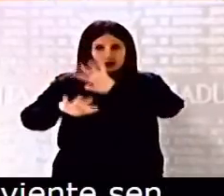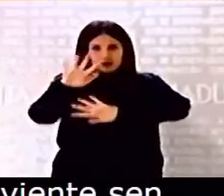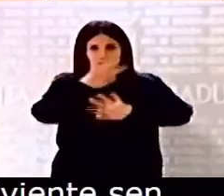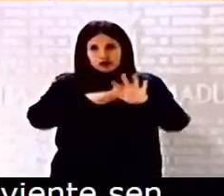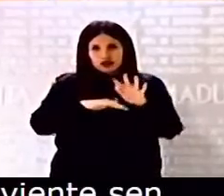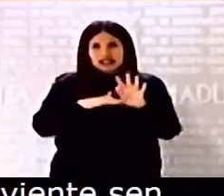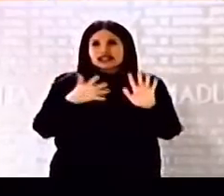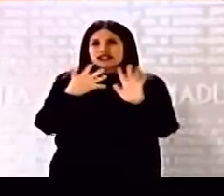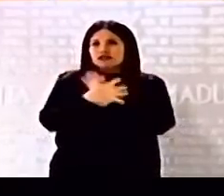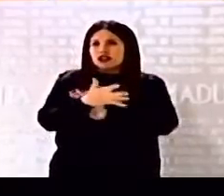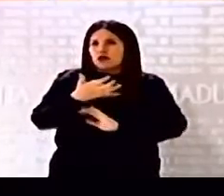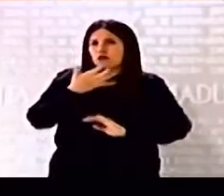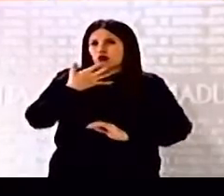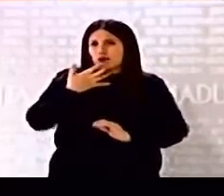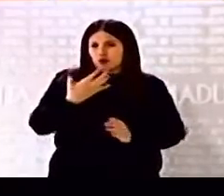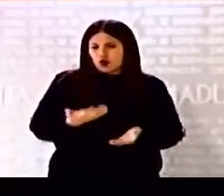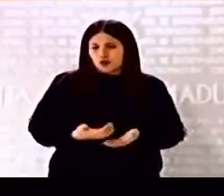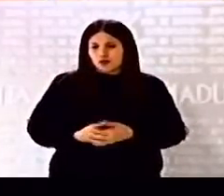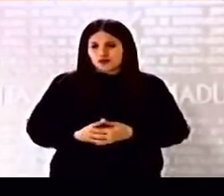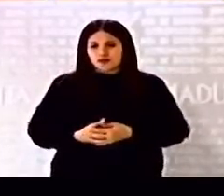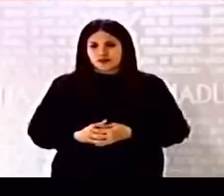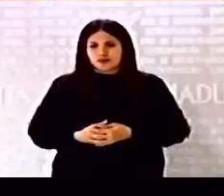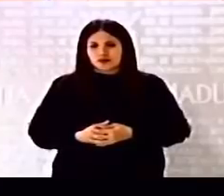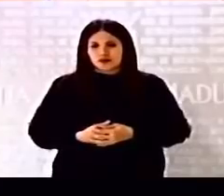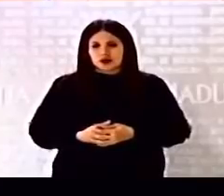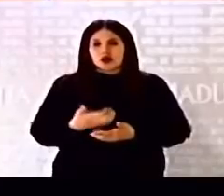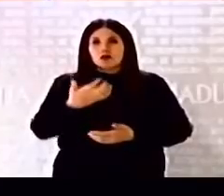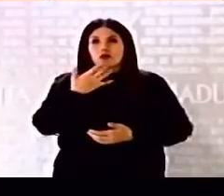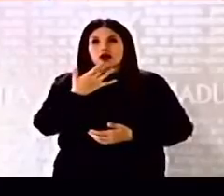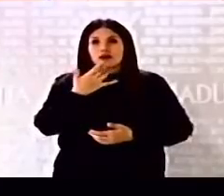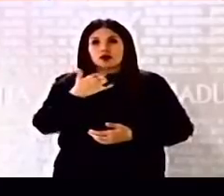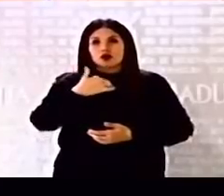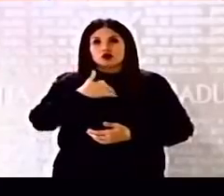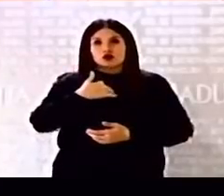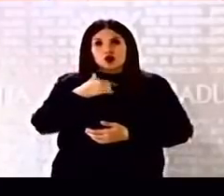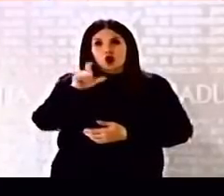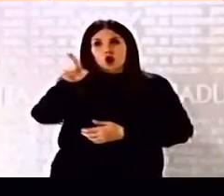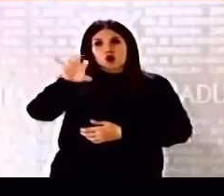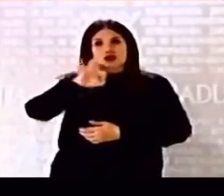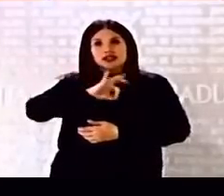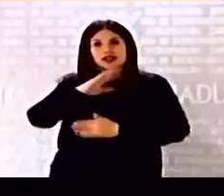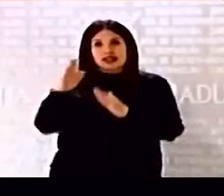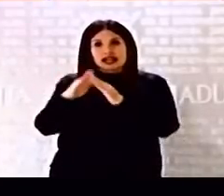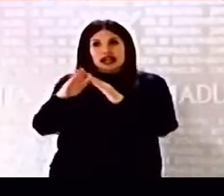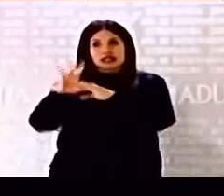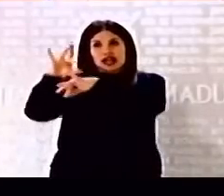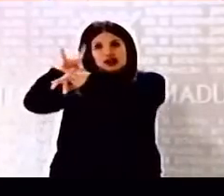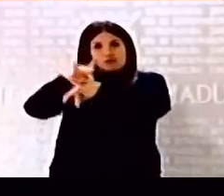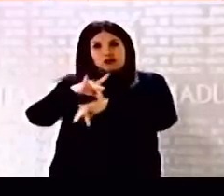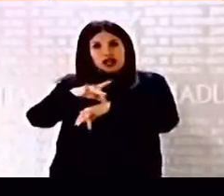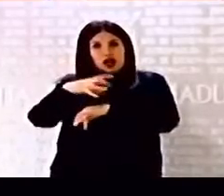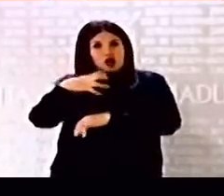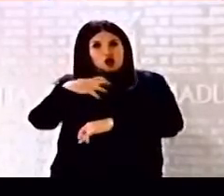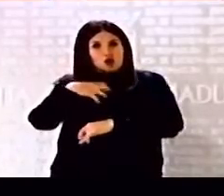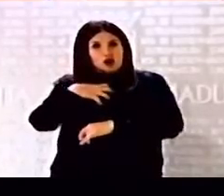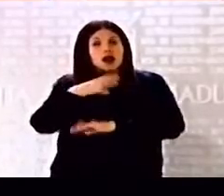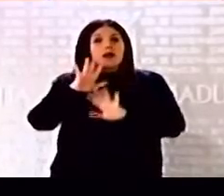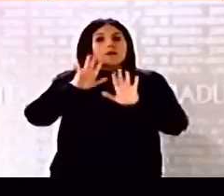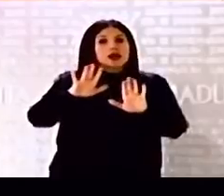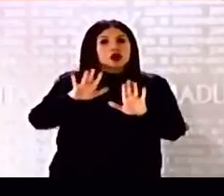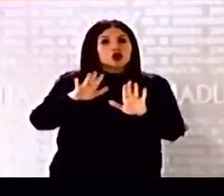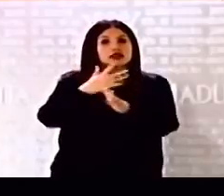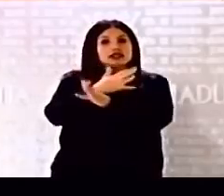Esto quiere decir que, por ejemplo, yo no le puedo invitar a usted a mi casa a tomar un café, pero sí lo podemos tomar en una terraza, por